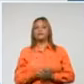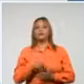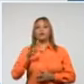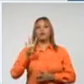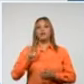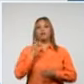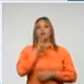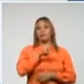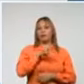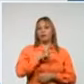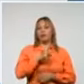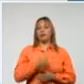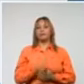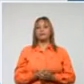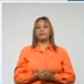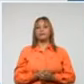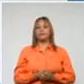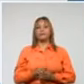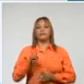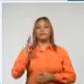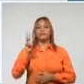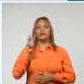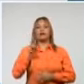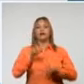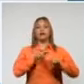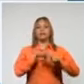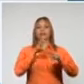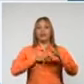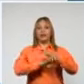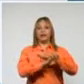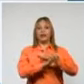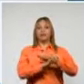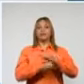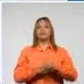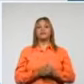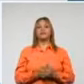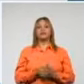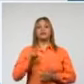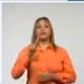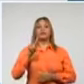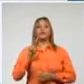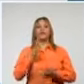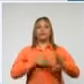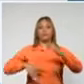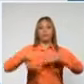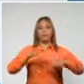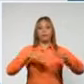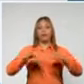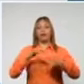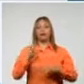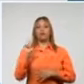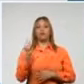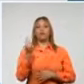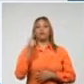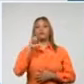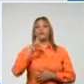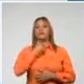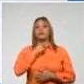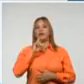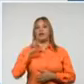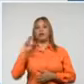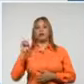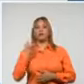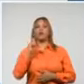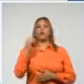Marianao, 3 de Habana del Este, 2 de Playa, 1 del Cerro, 1 de